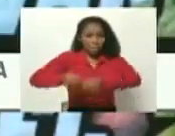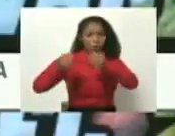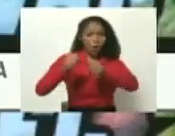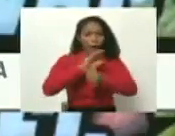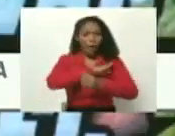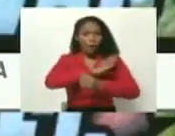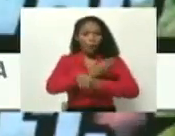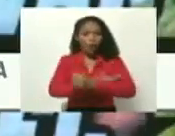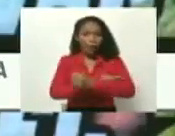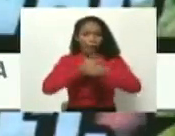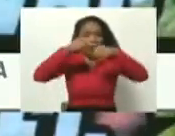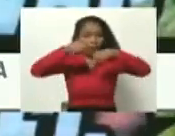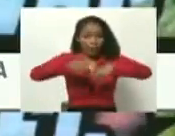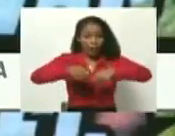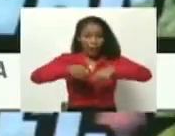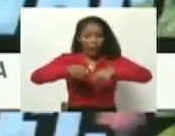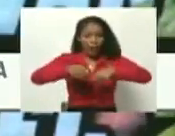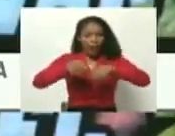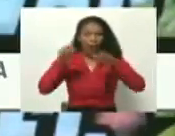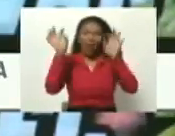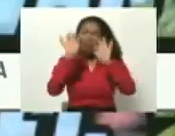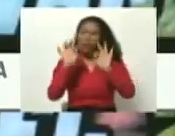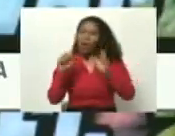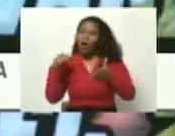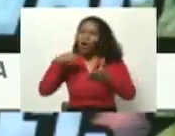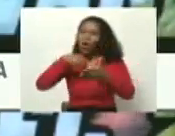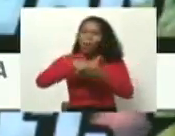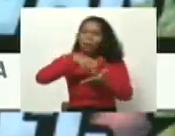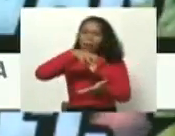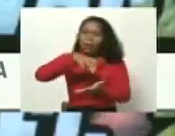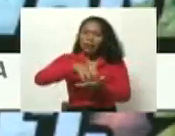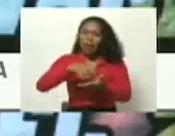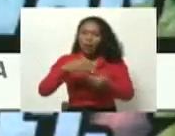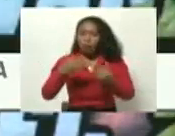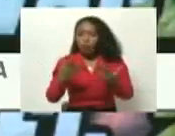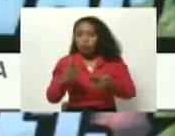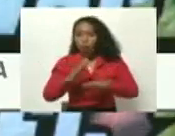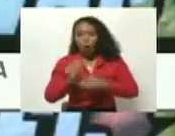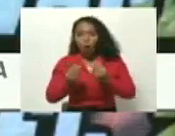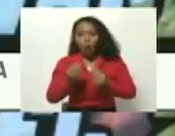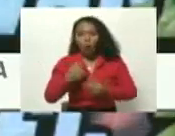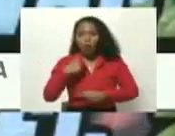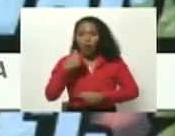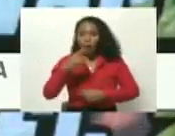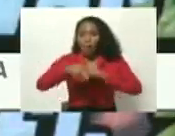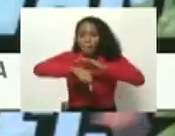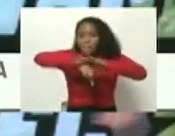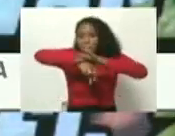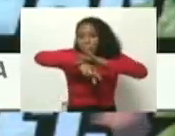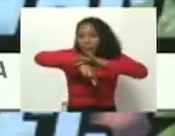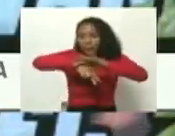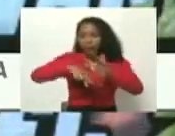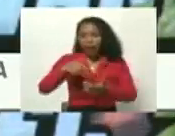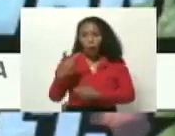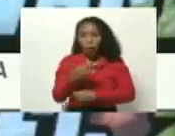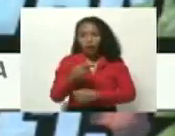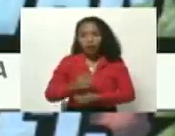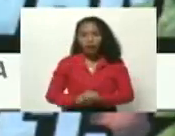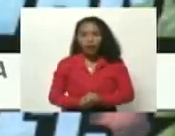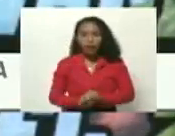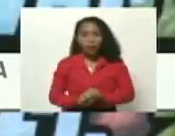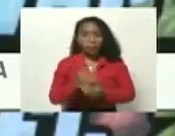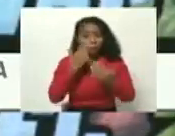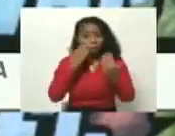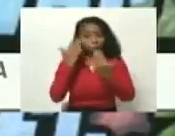poder por la vía de un golpe, como yo digo, de patas muy cortas. Fíjense, queridos